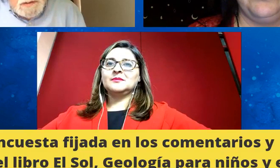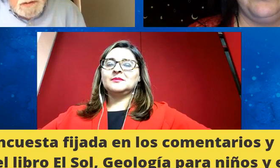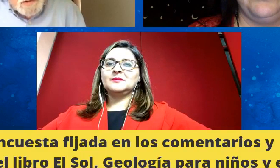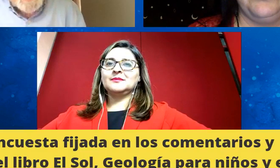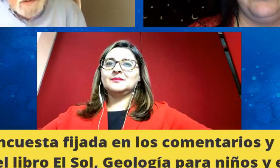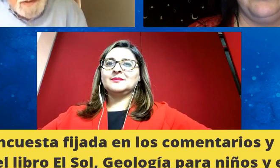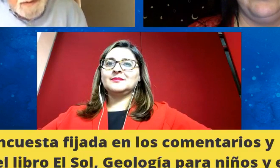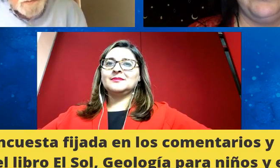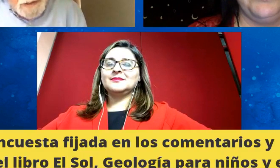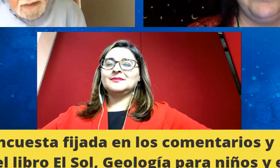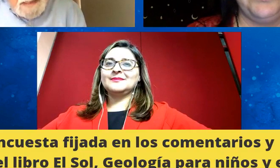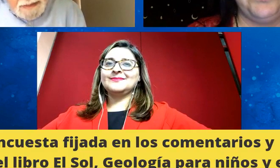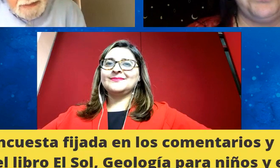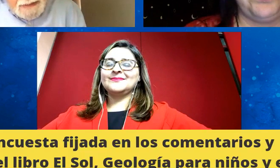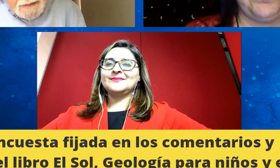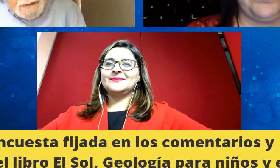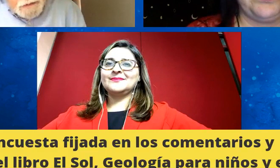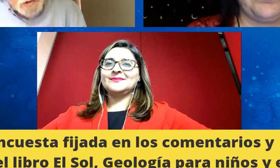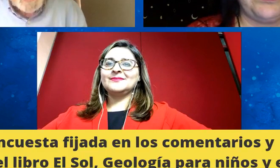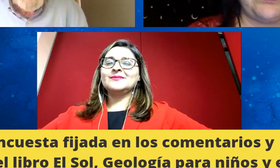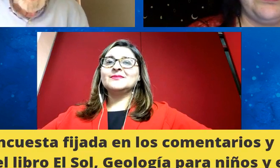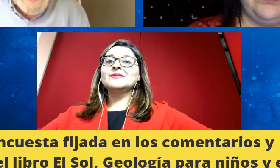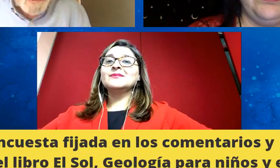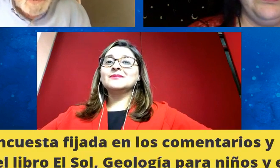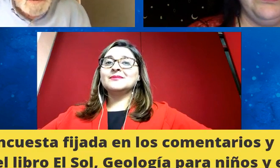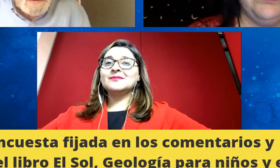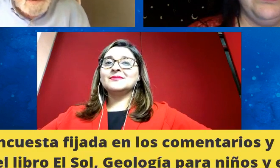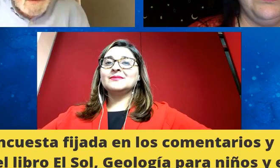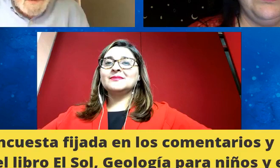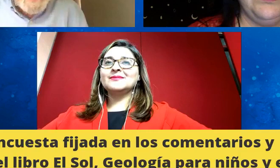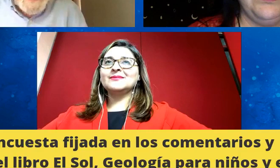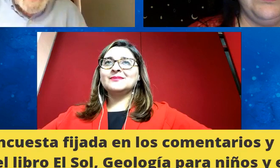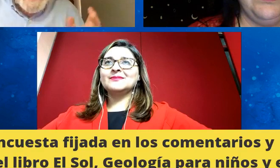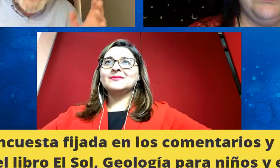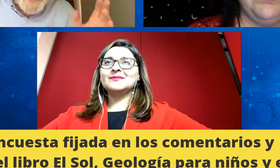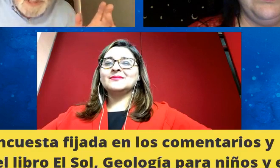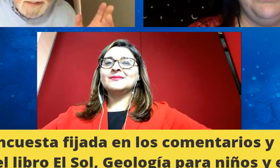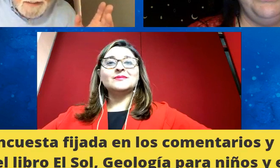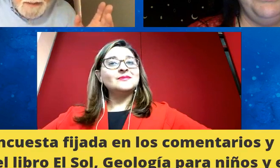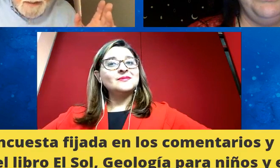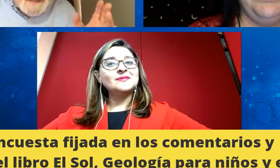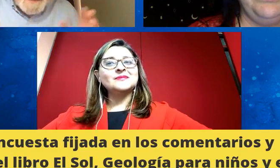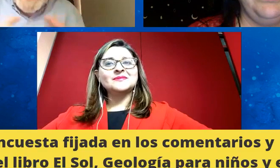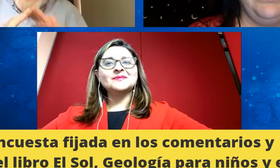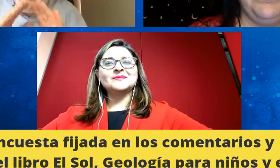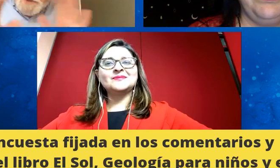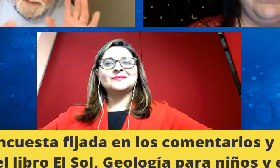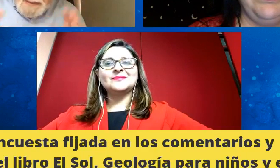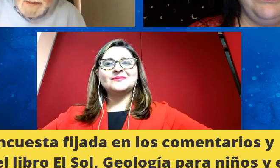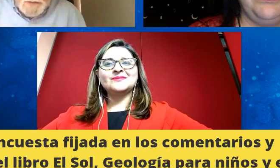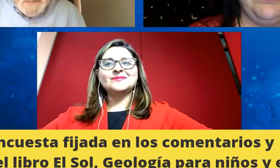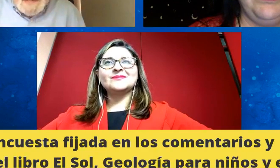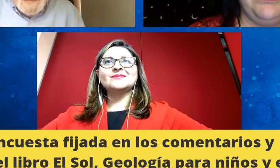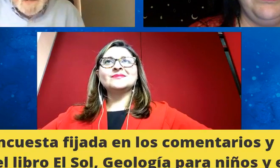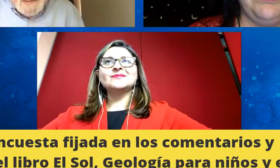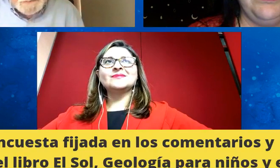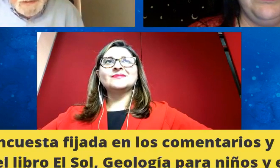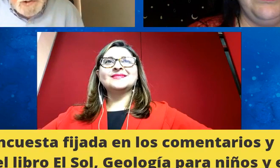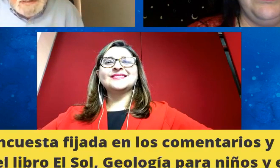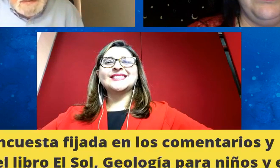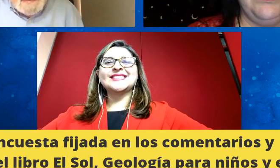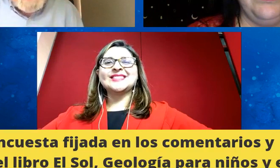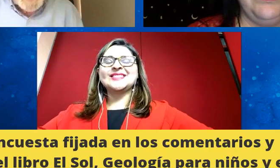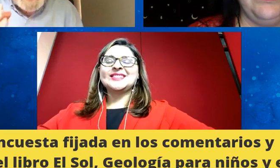sur? Los dueños de las salmoneras chilenas son los noruegos. Esto de la cuestión es un chiste. Esta cuestión, como diría Nicanor Parra, es la